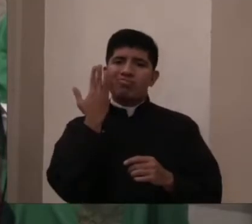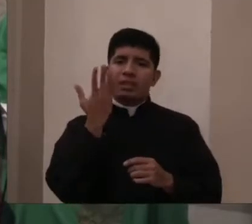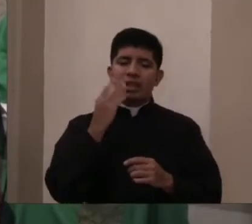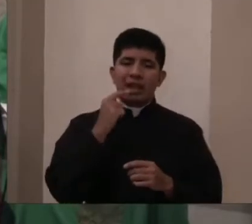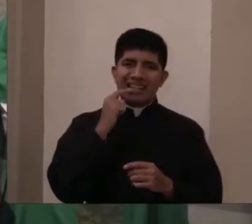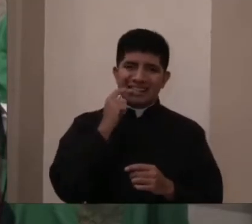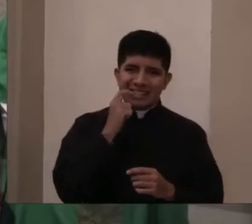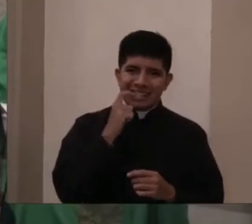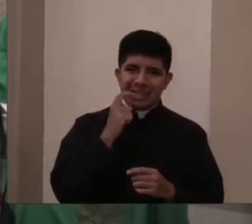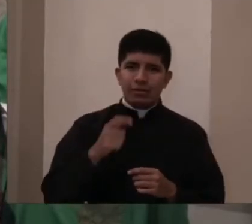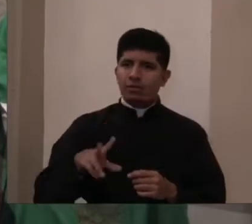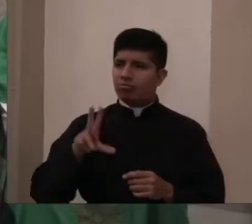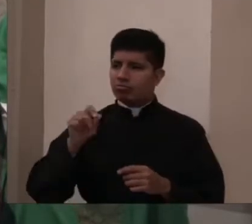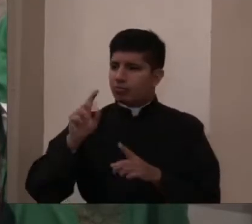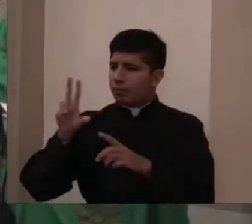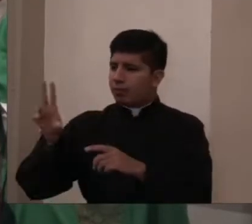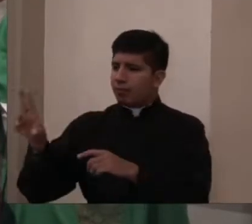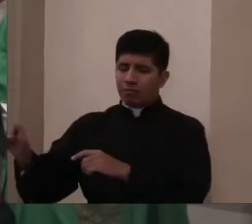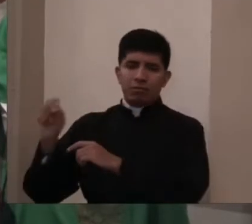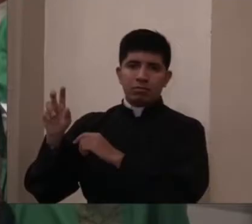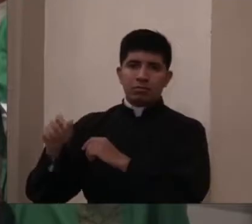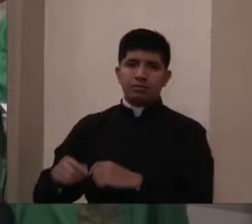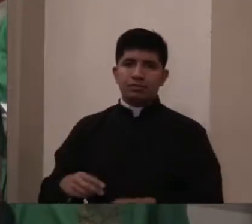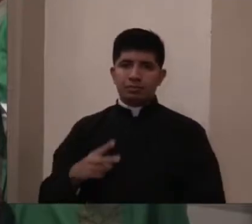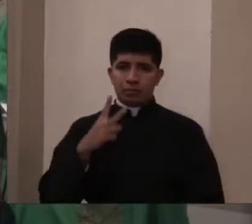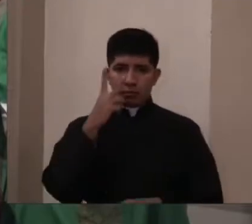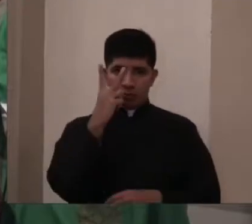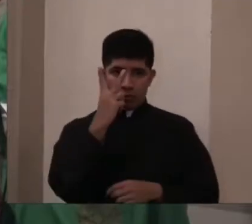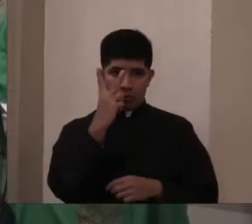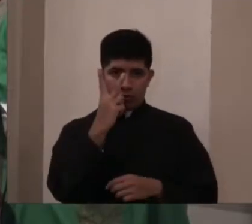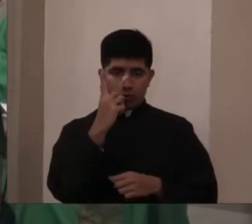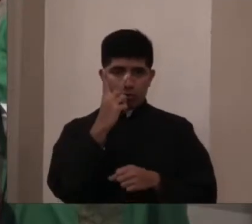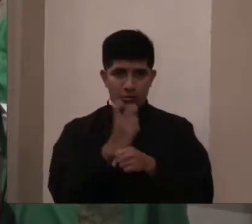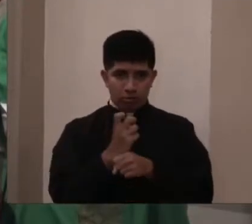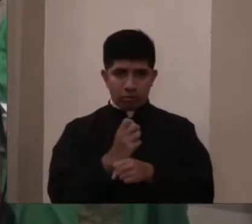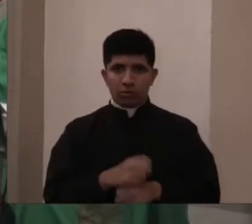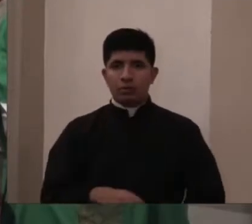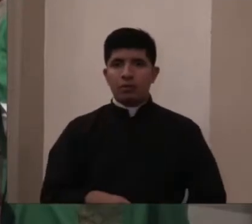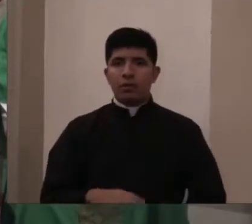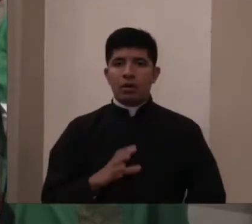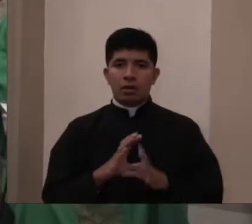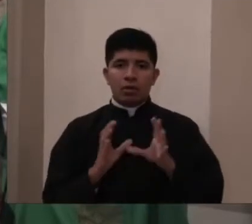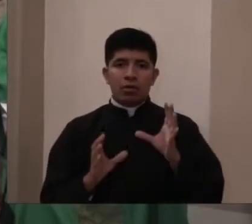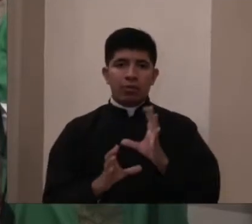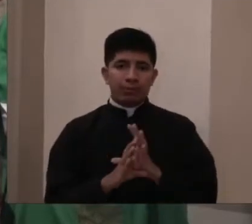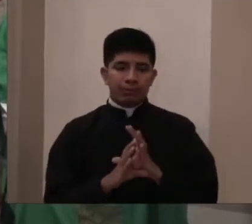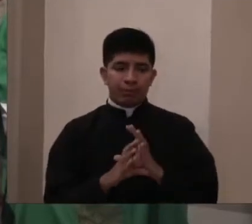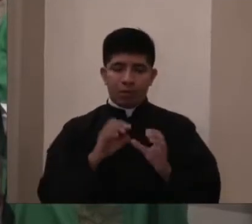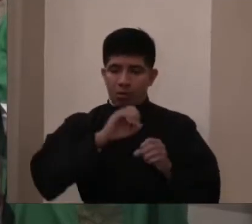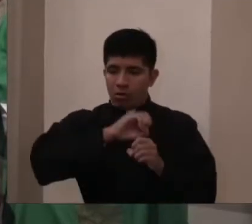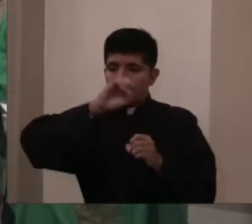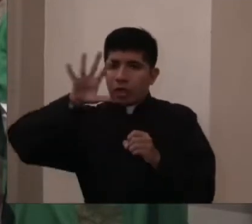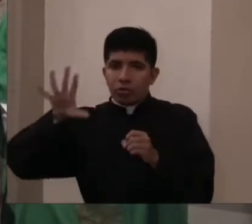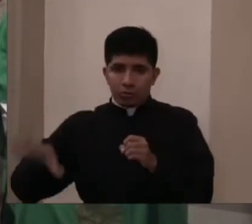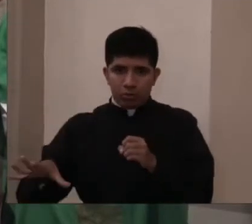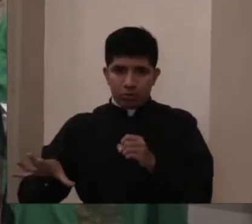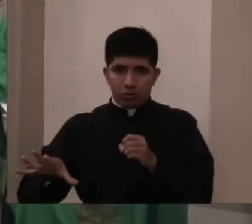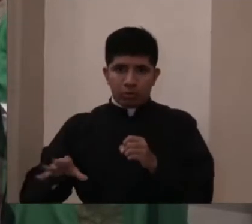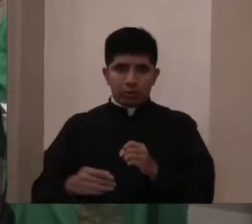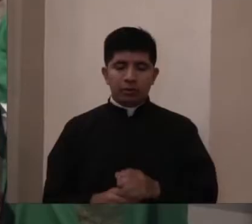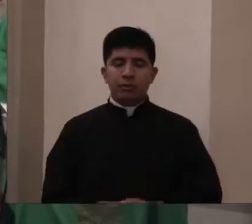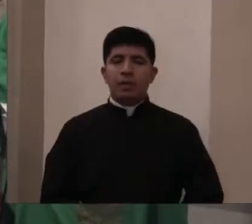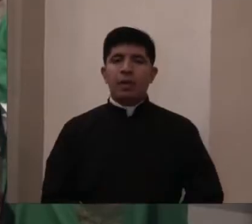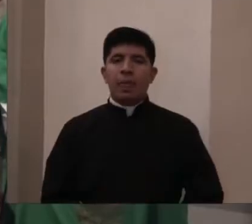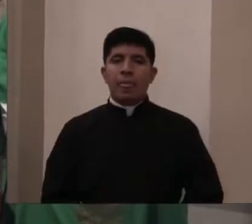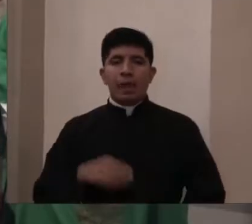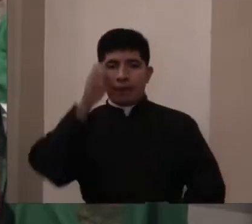celosos. El segundo punto de la exclusión aparece sobre todo en el Evangelio, y